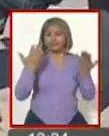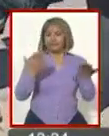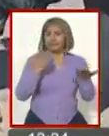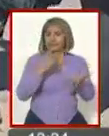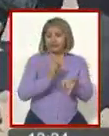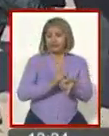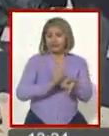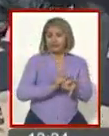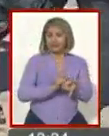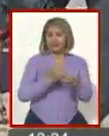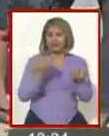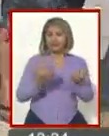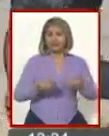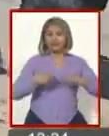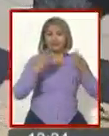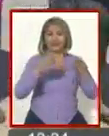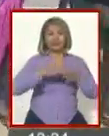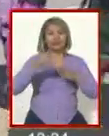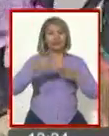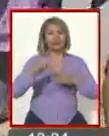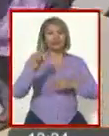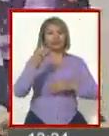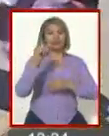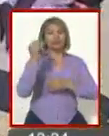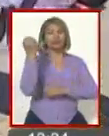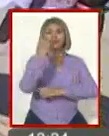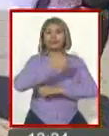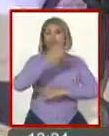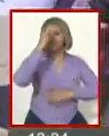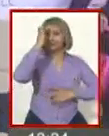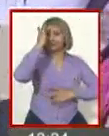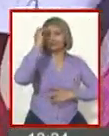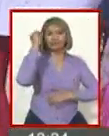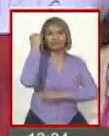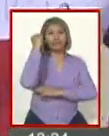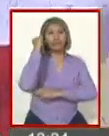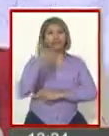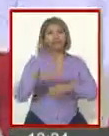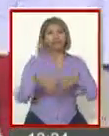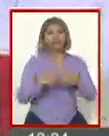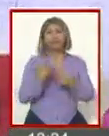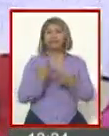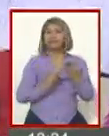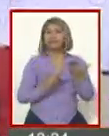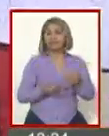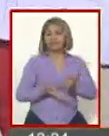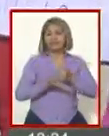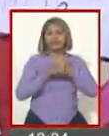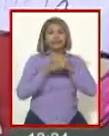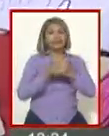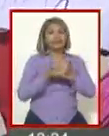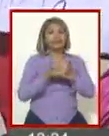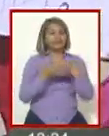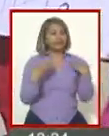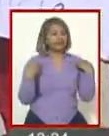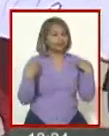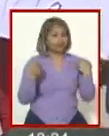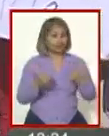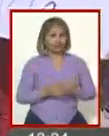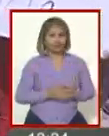el médico forense hoy día nos ha dado el resultado, tiene 20 días de impedimento mi sobrino, cosa que nadie me lo va a devolver a él